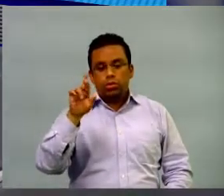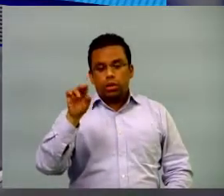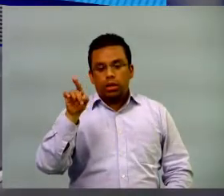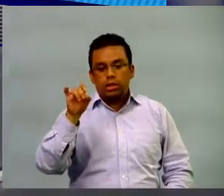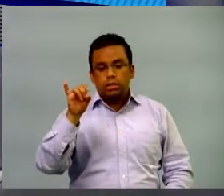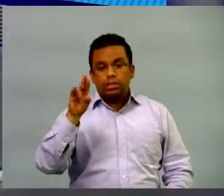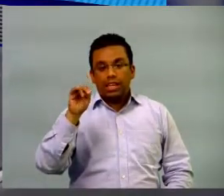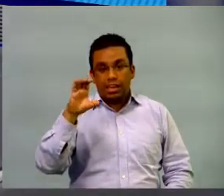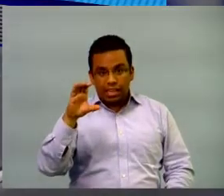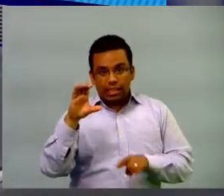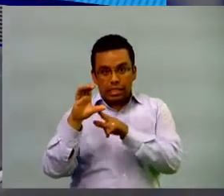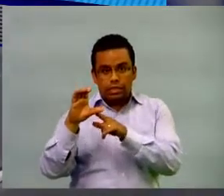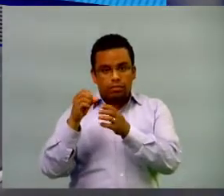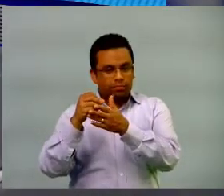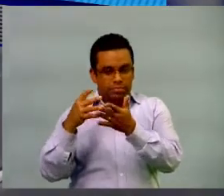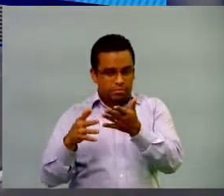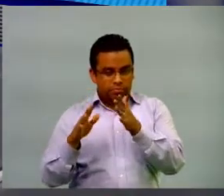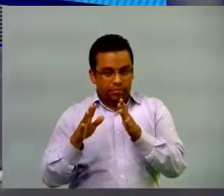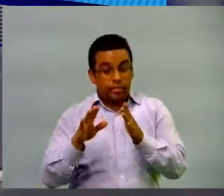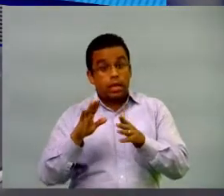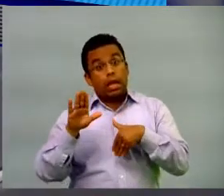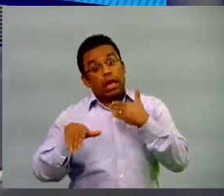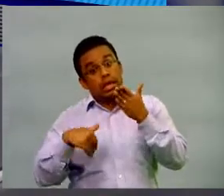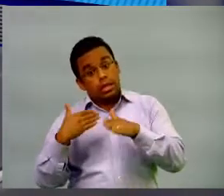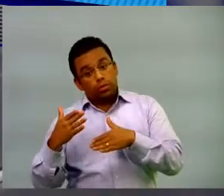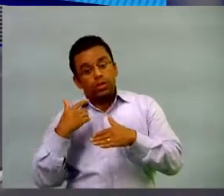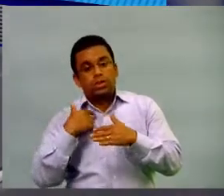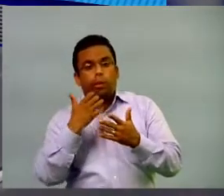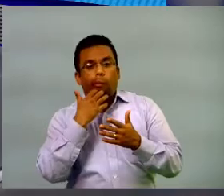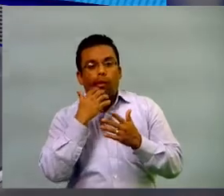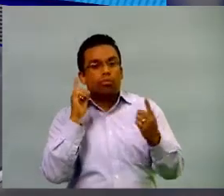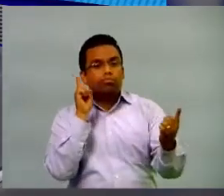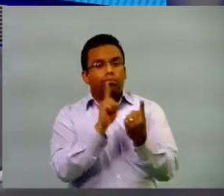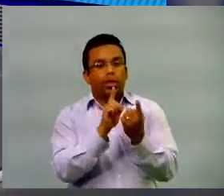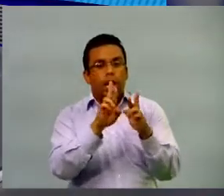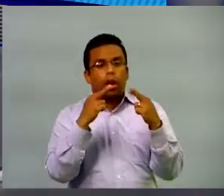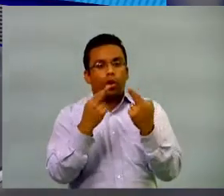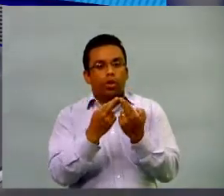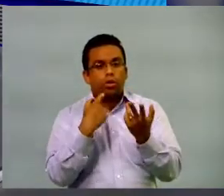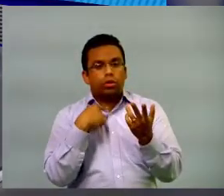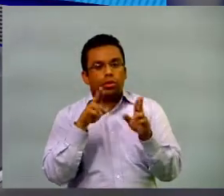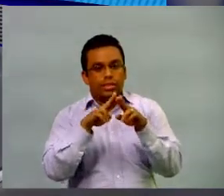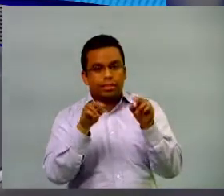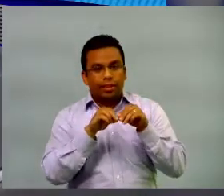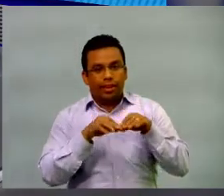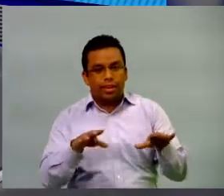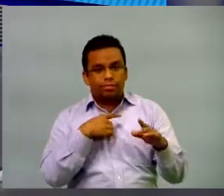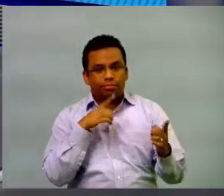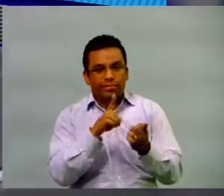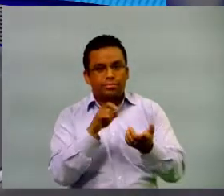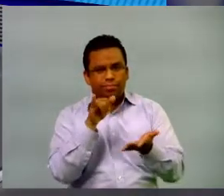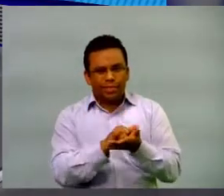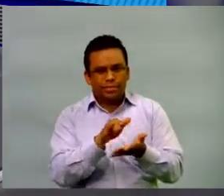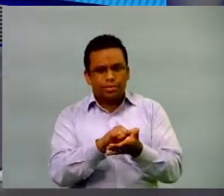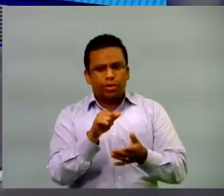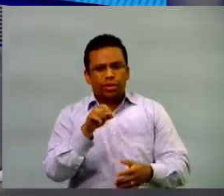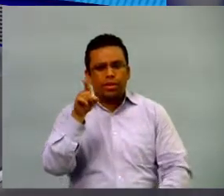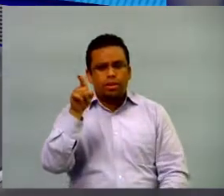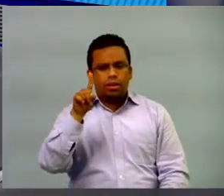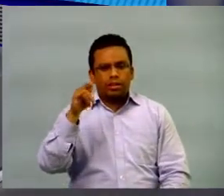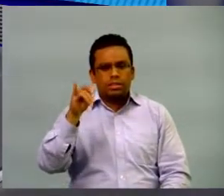podemos mencionar. Y finalmente reuniones online como Skype y todas las plataformas que hoy encontramos pagas y